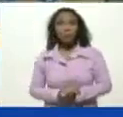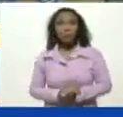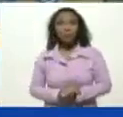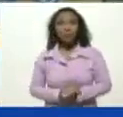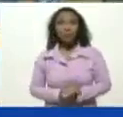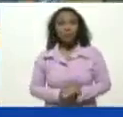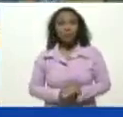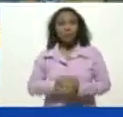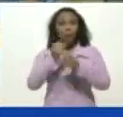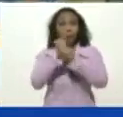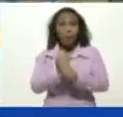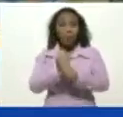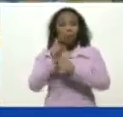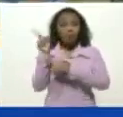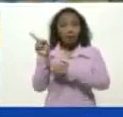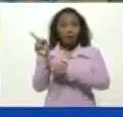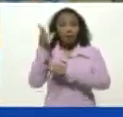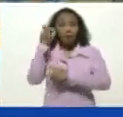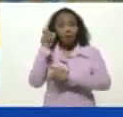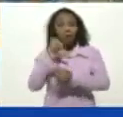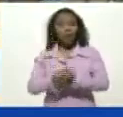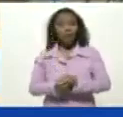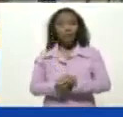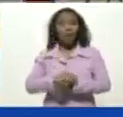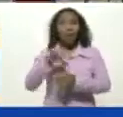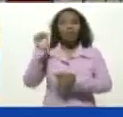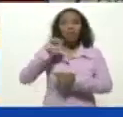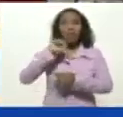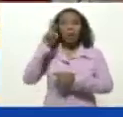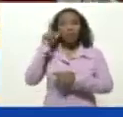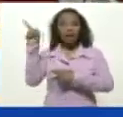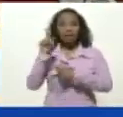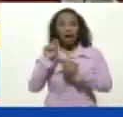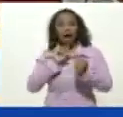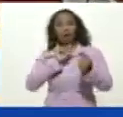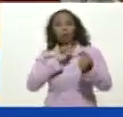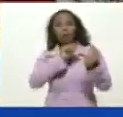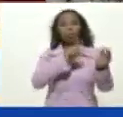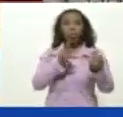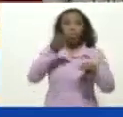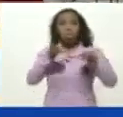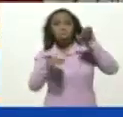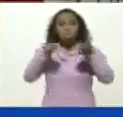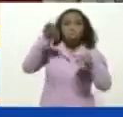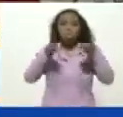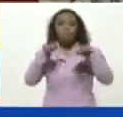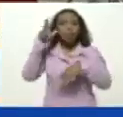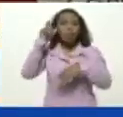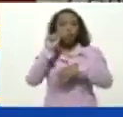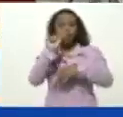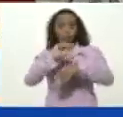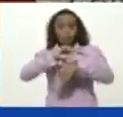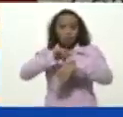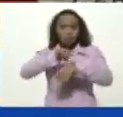Espero que me hayan escuchado, sí, me escucharon. Hay un delay de unos segundos, ¿no?